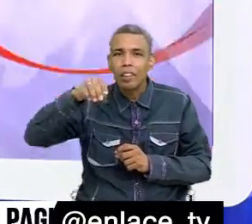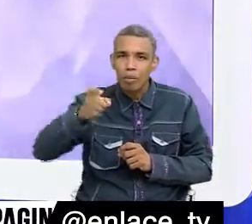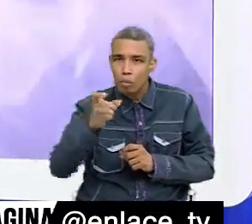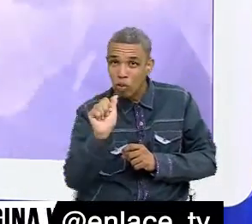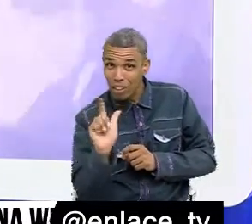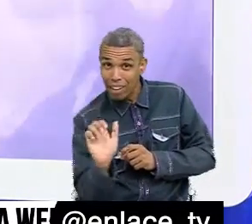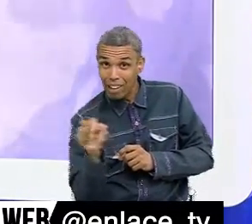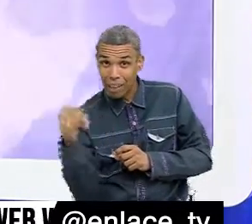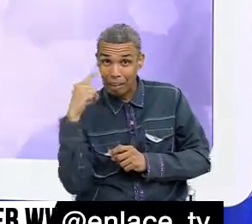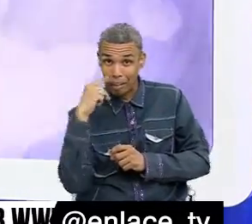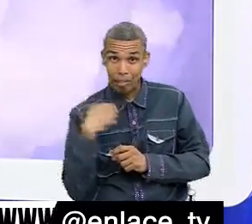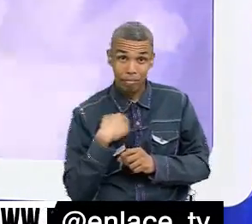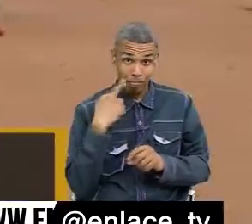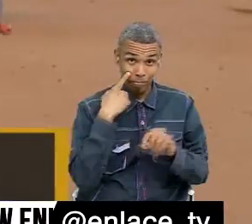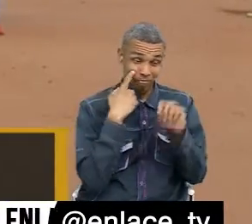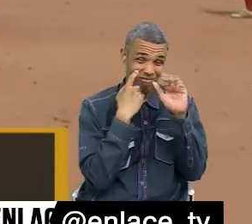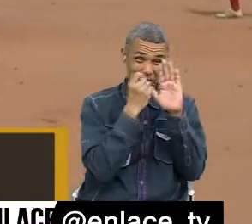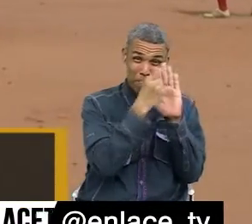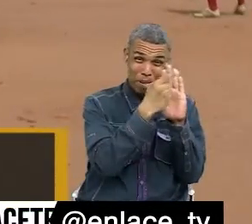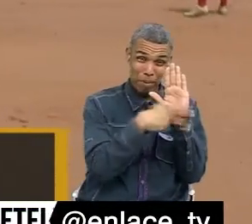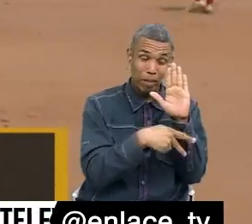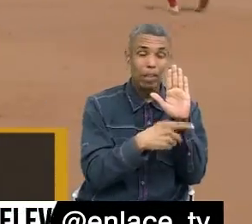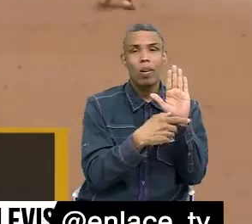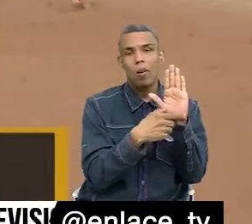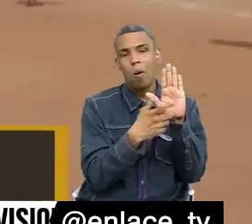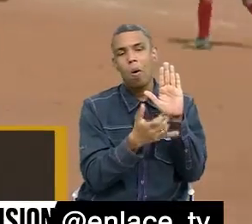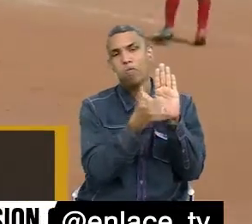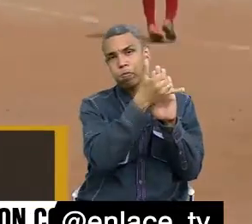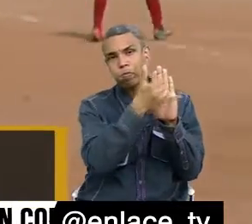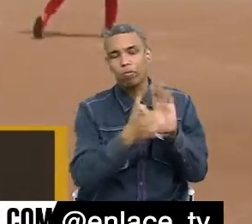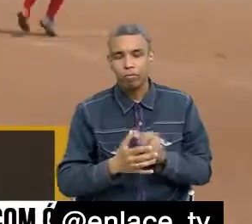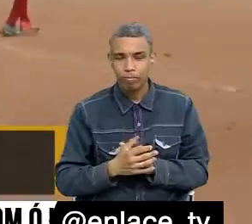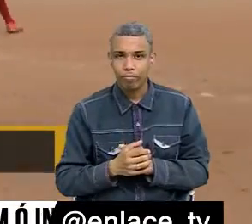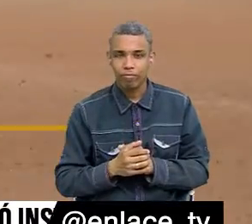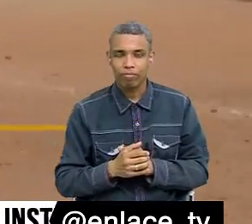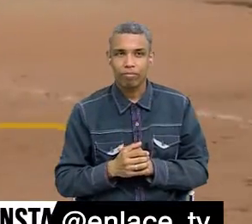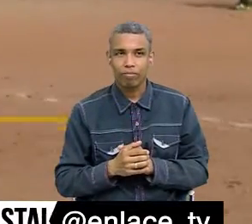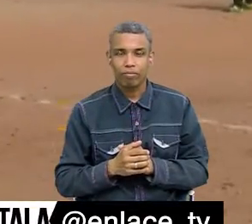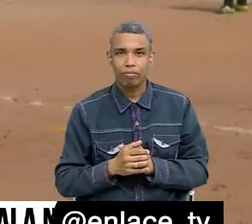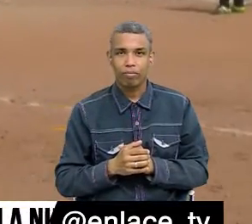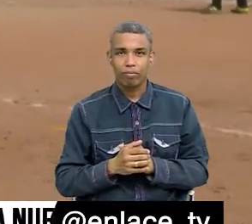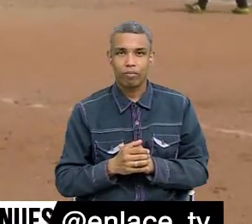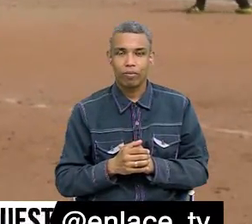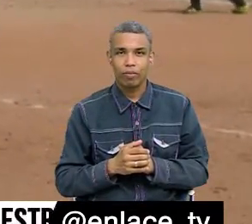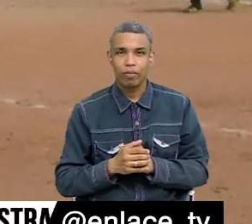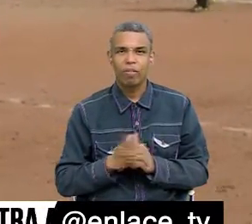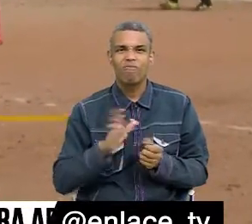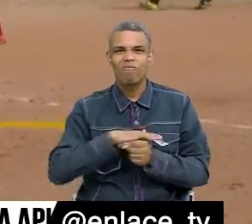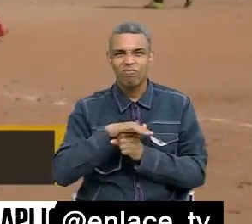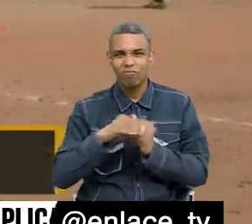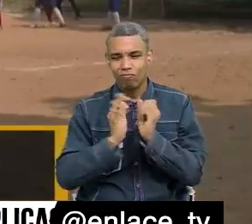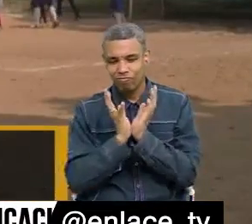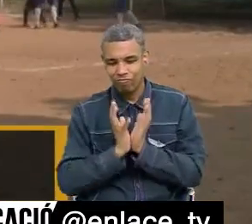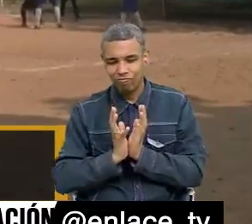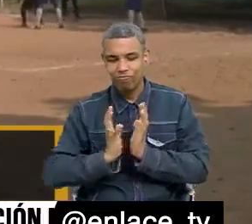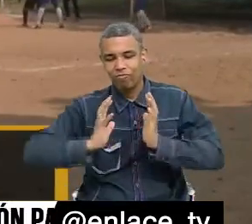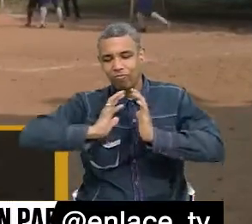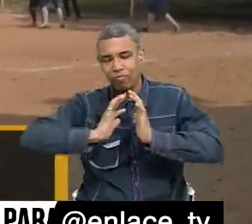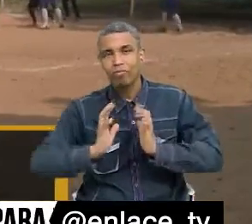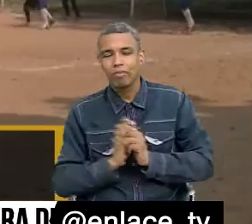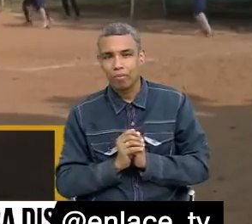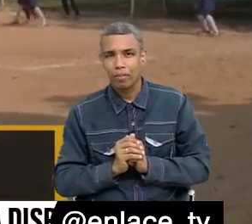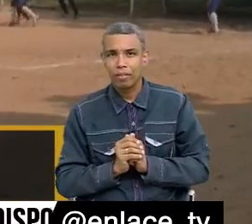Bermeja. 42 equipos participan en el campeonato de minifútbol Copa Darío Echeverri del barrio Aguas Claras. La organización conformó